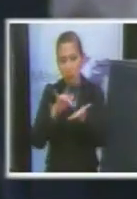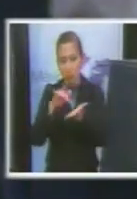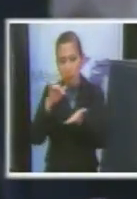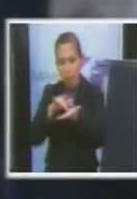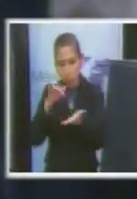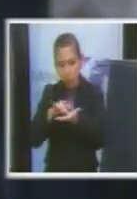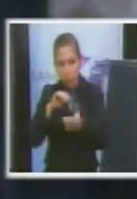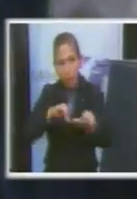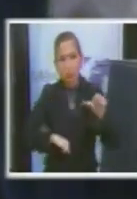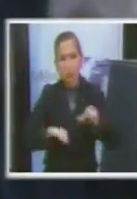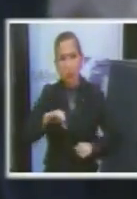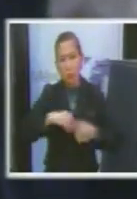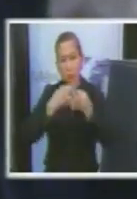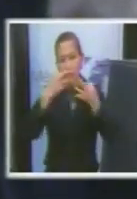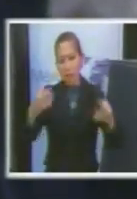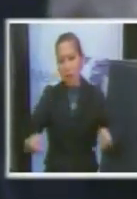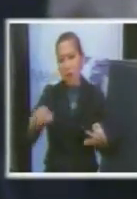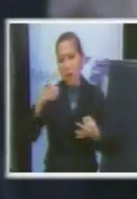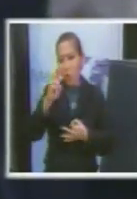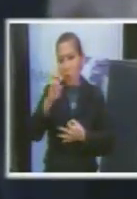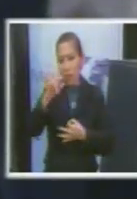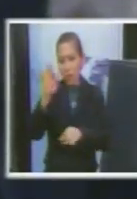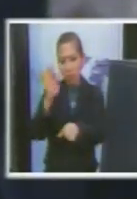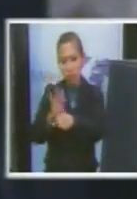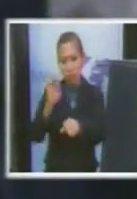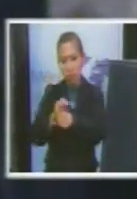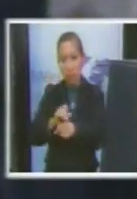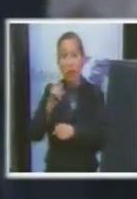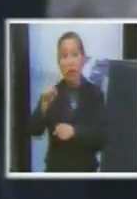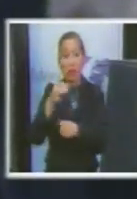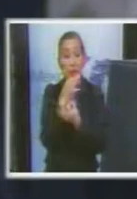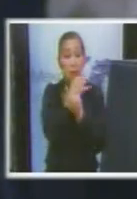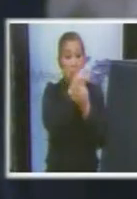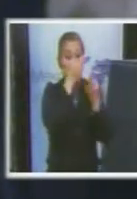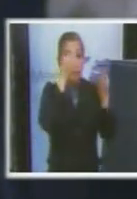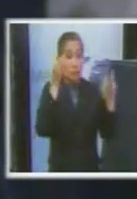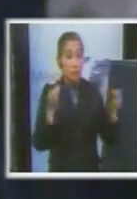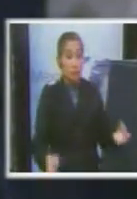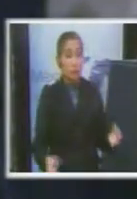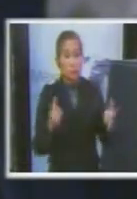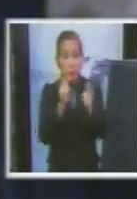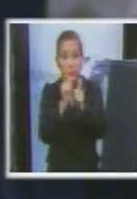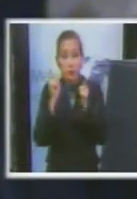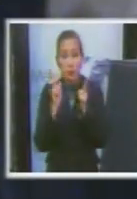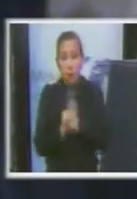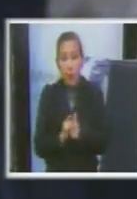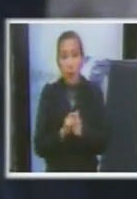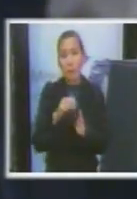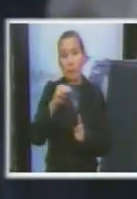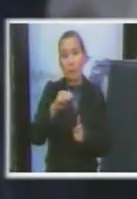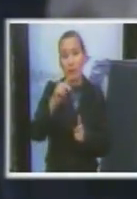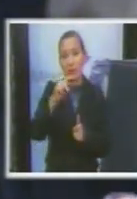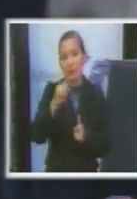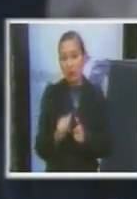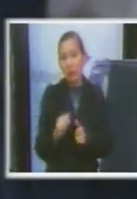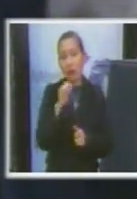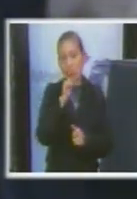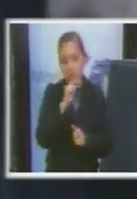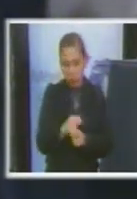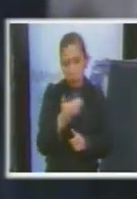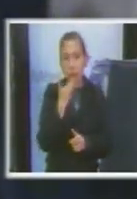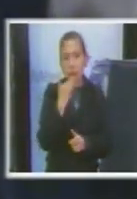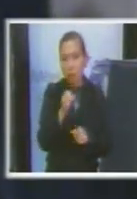a integridad territorial ucraniana. Luego esta declaración del grupo mixto también, pues, fue muy